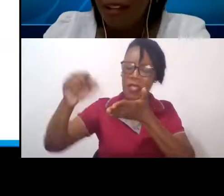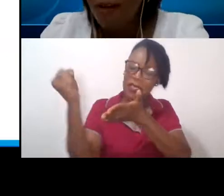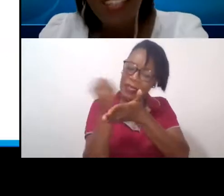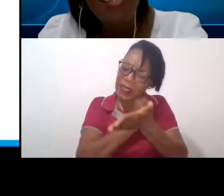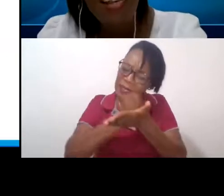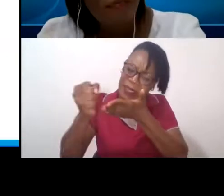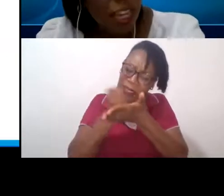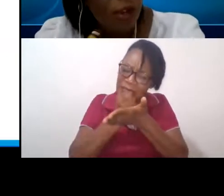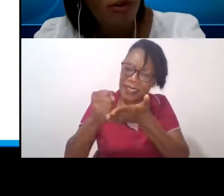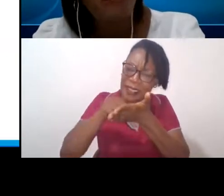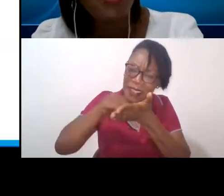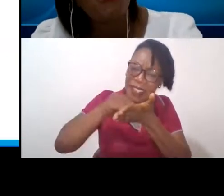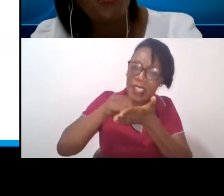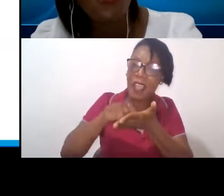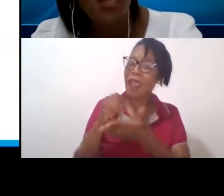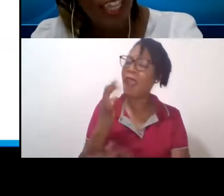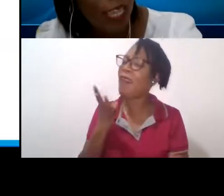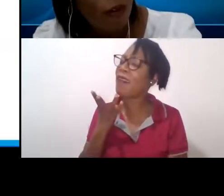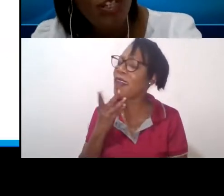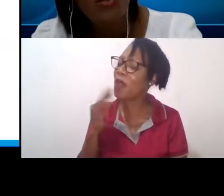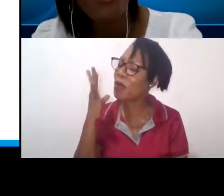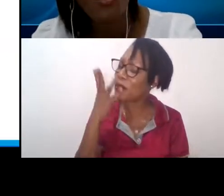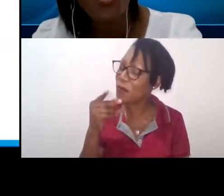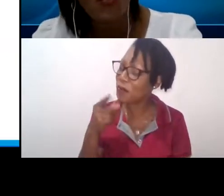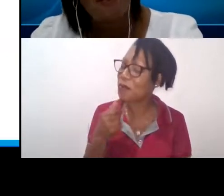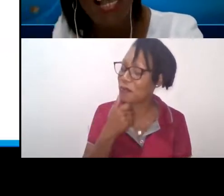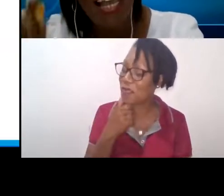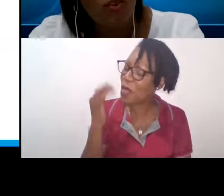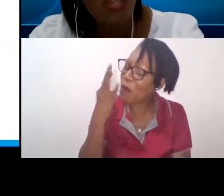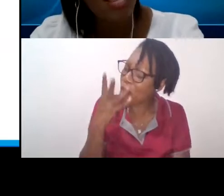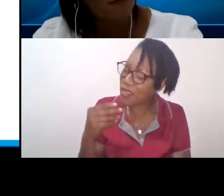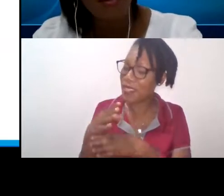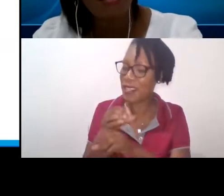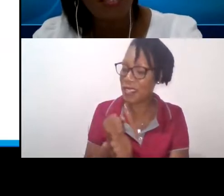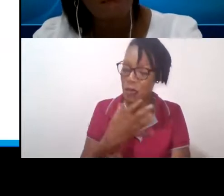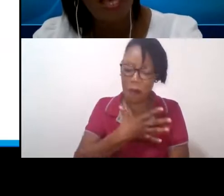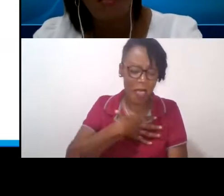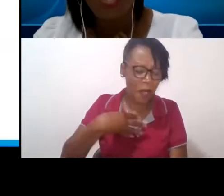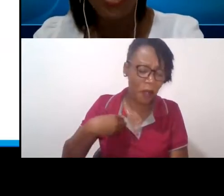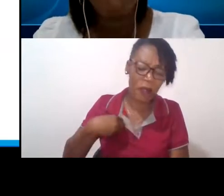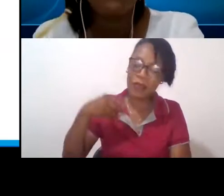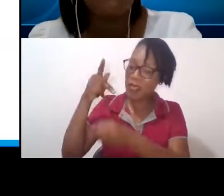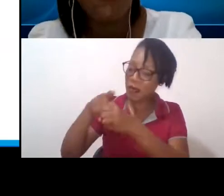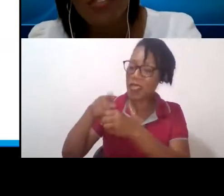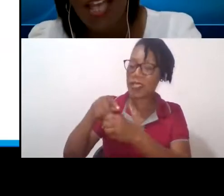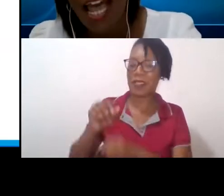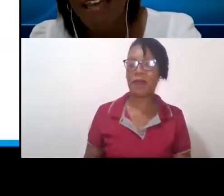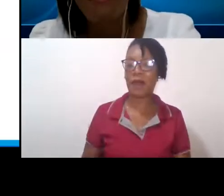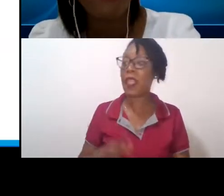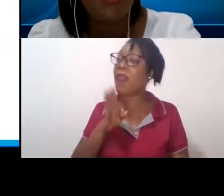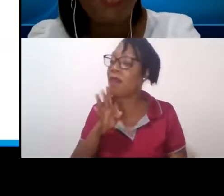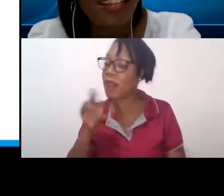fuerza, pase y dígale, mira qué color más hermoso, qué bonito lo hizo, me encantó que haya participado. Empecemos